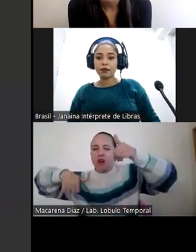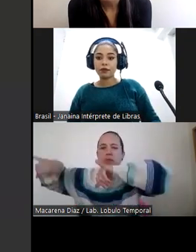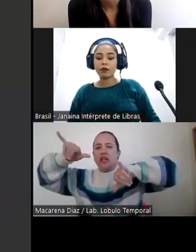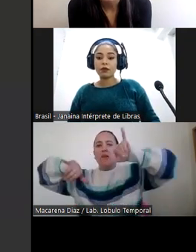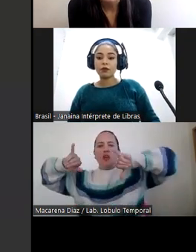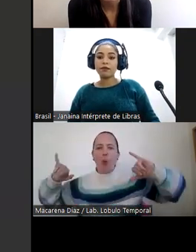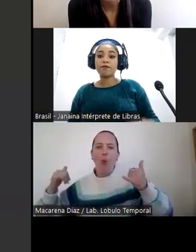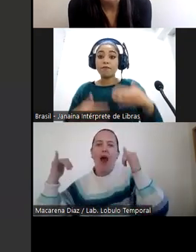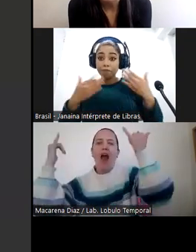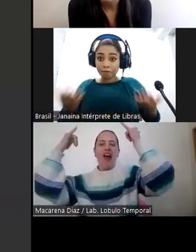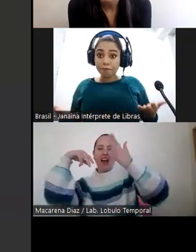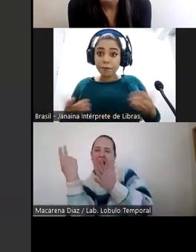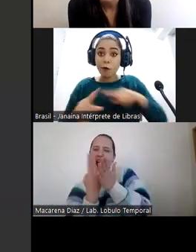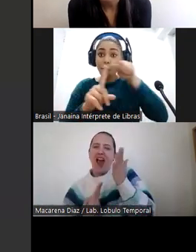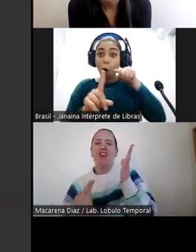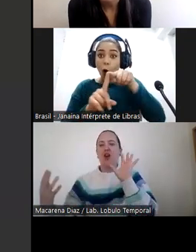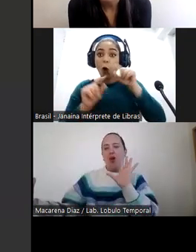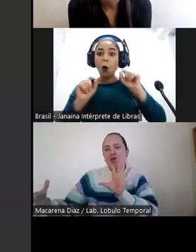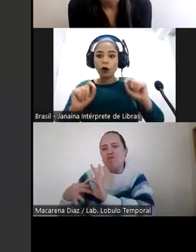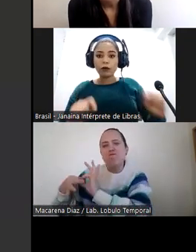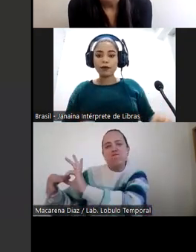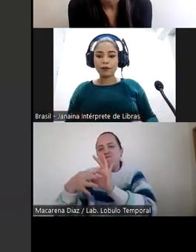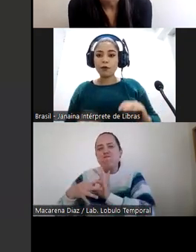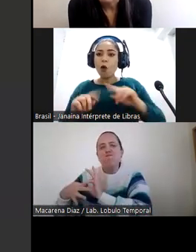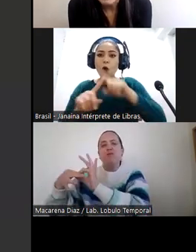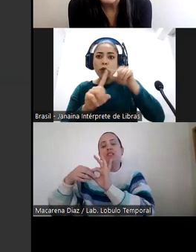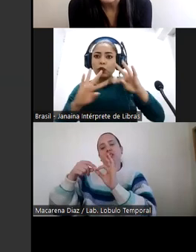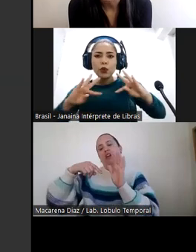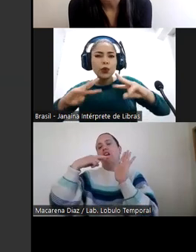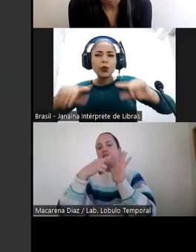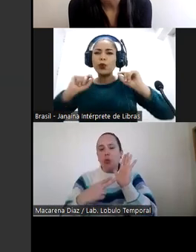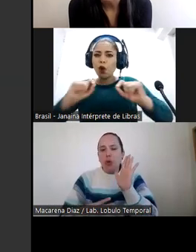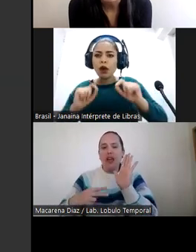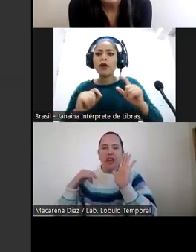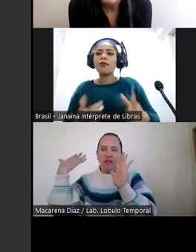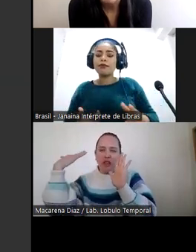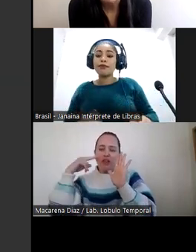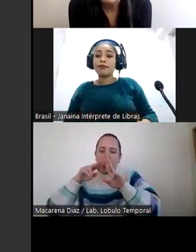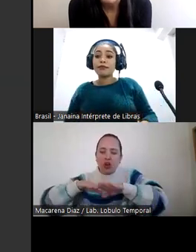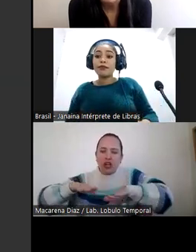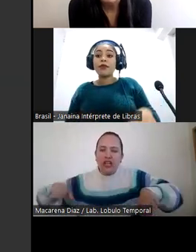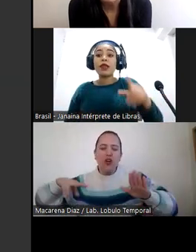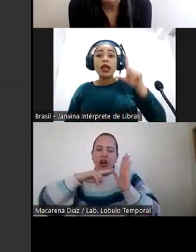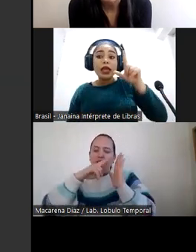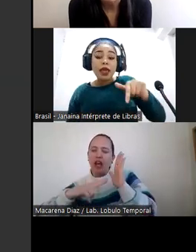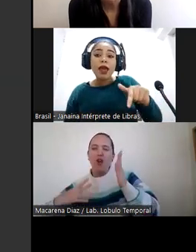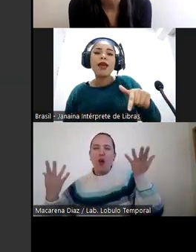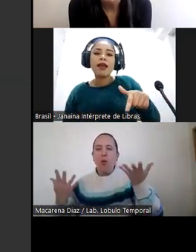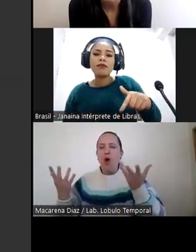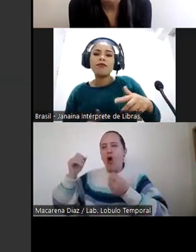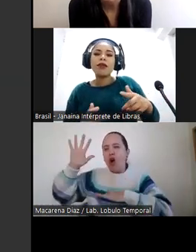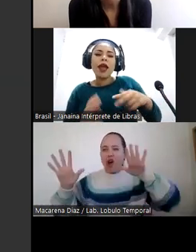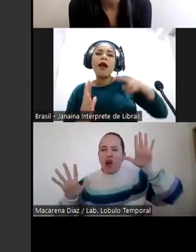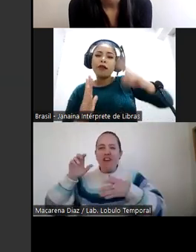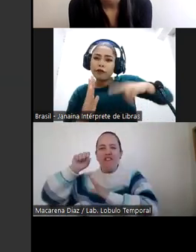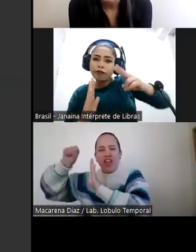Entonces, el objetivo de esto es jugar a leer, ¿sí? Se da una situación en que los